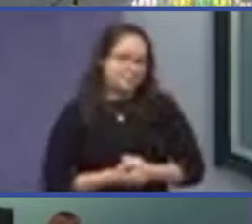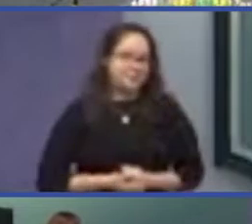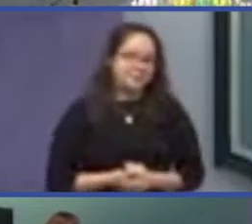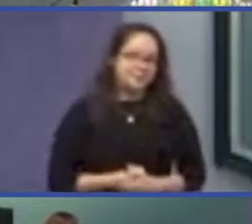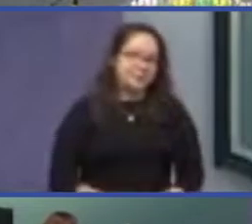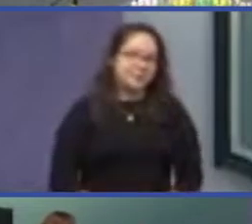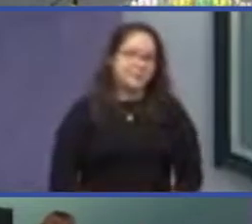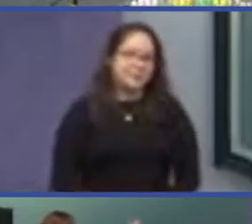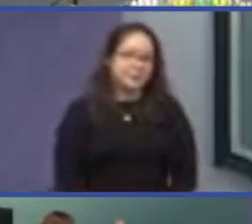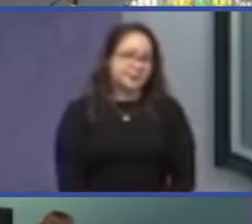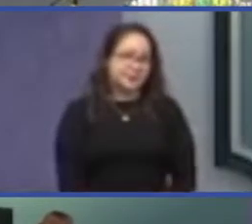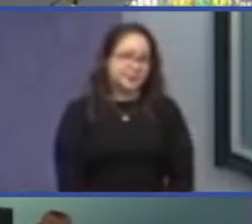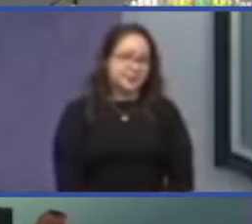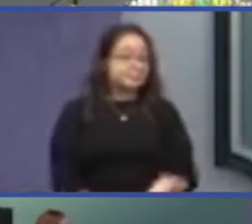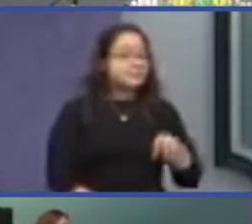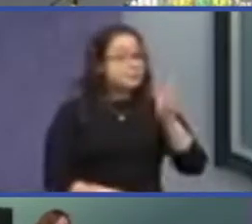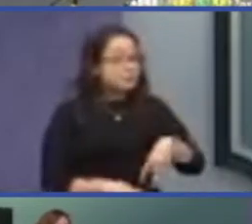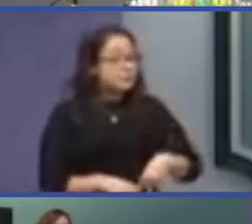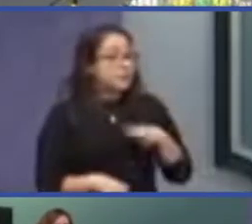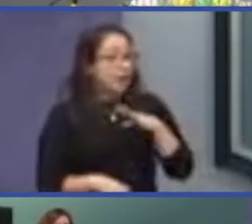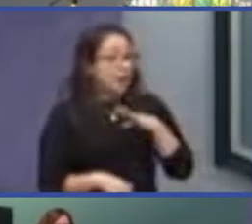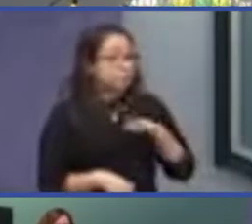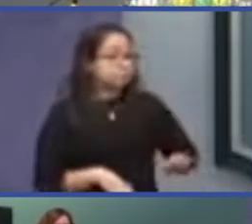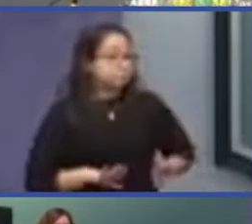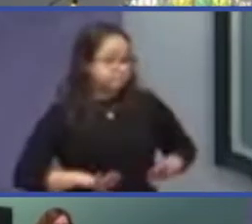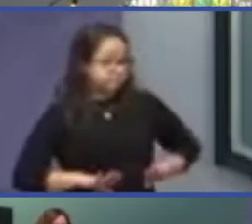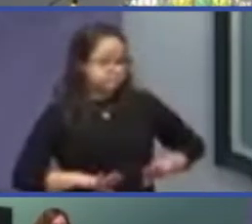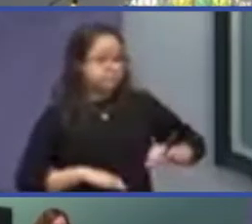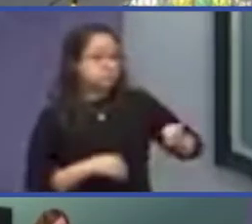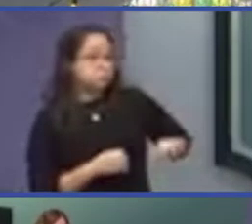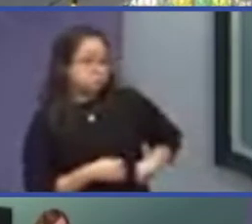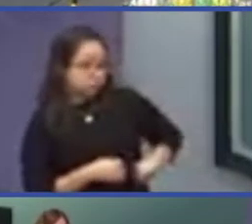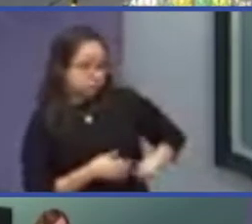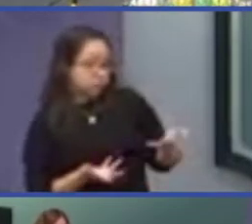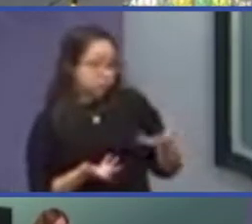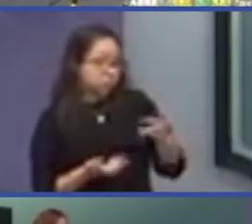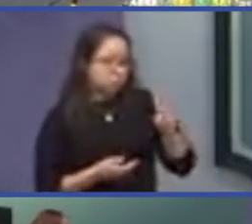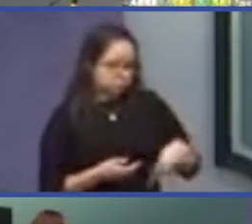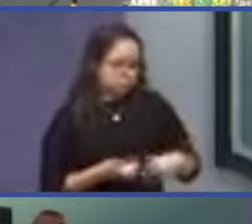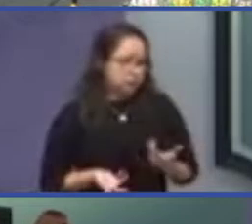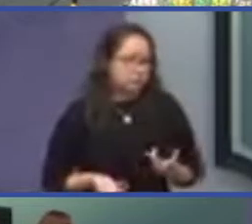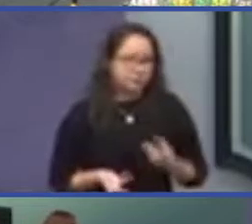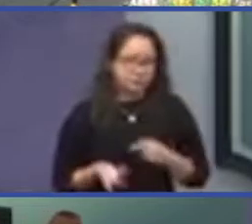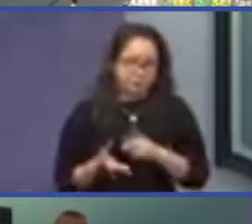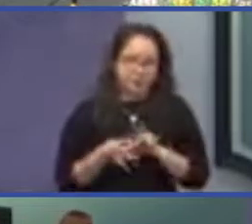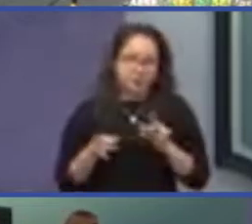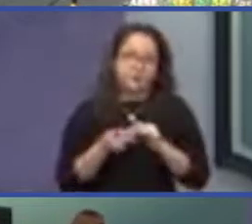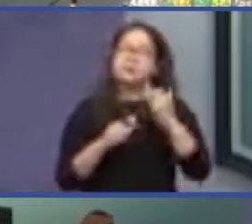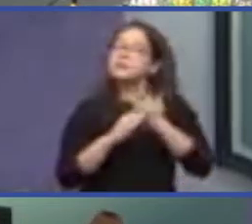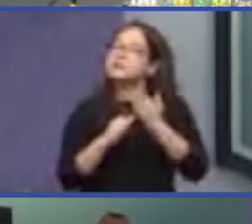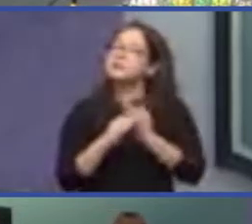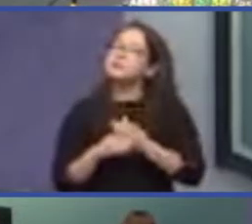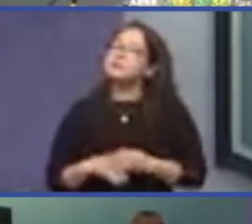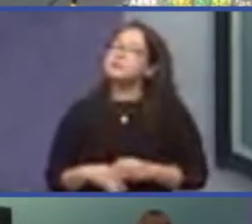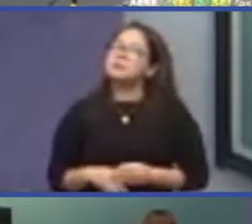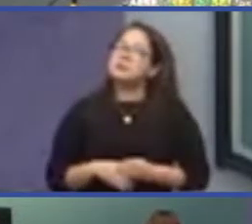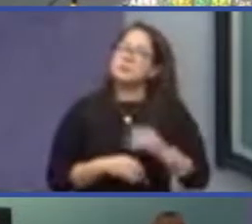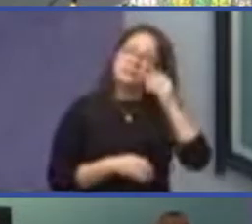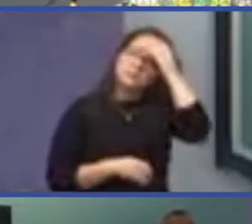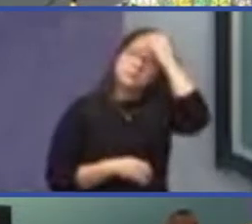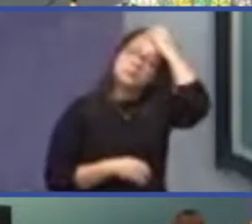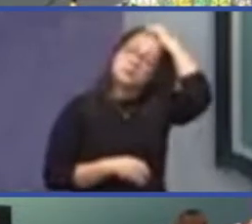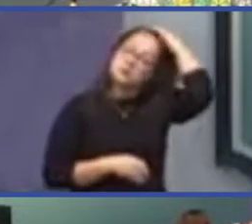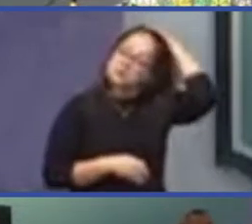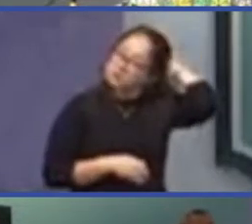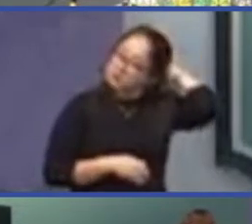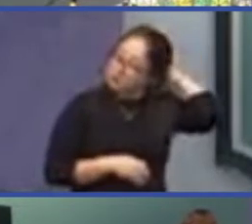Ahora fíjense que esto tiene otra propiedad interesante de la que vamos a hablar en un momento, esa propiedad interesante es que